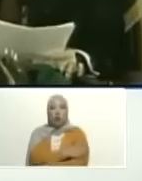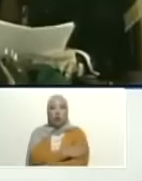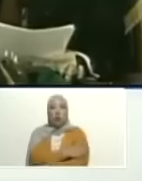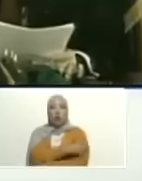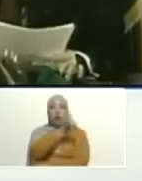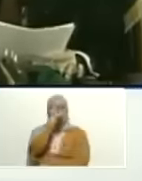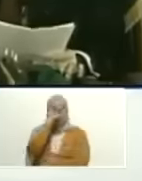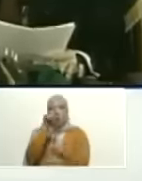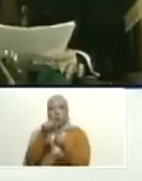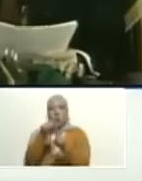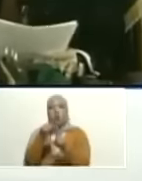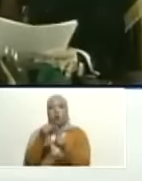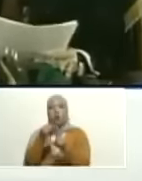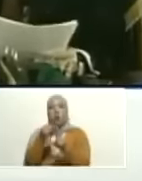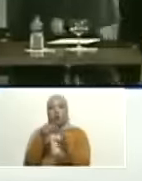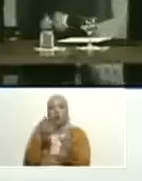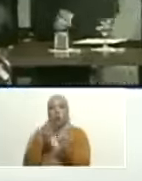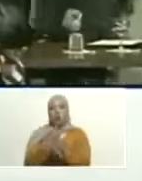Logramos pasar